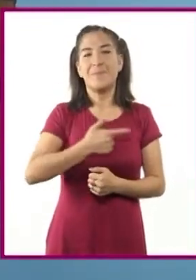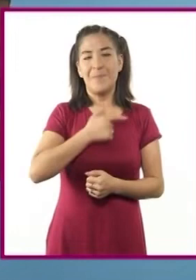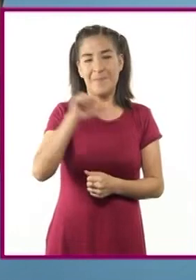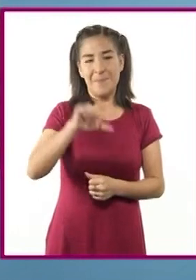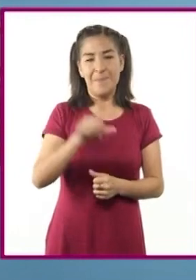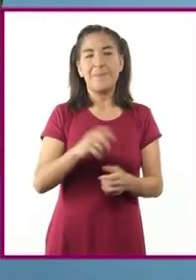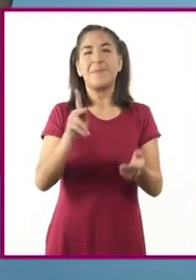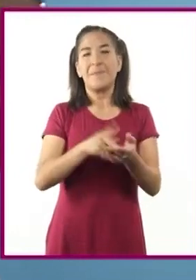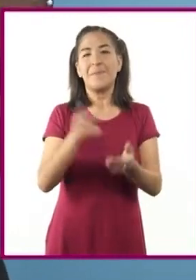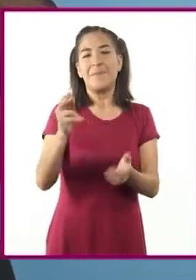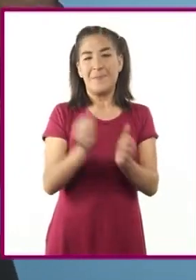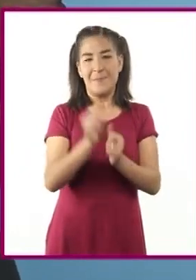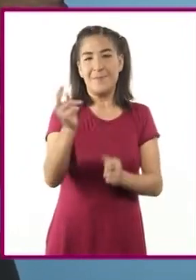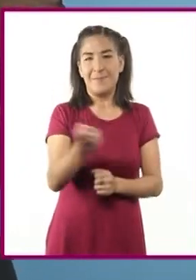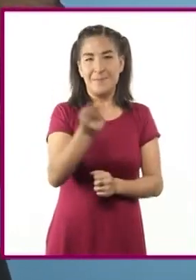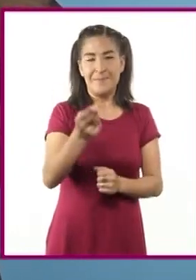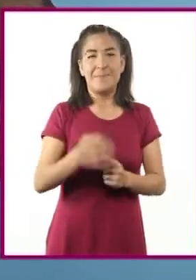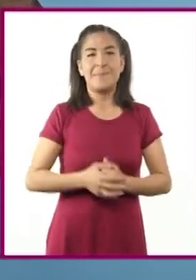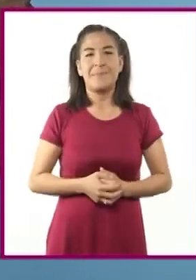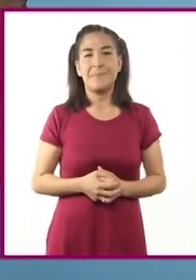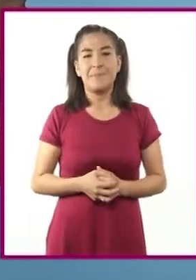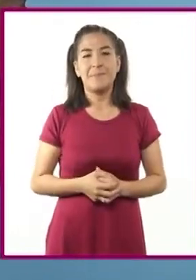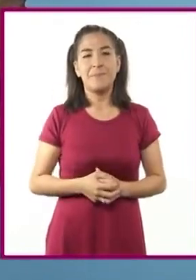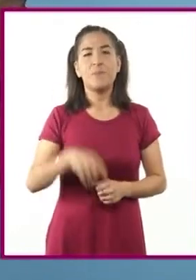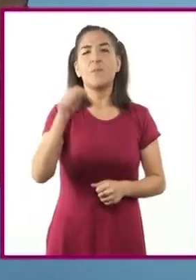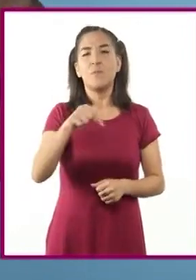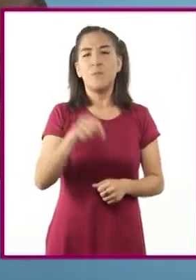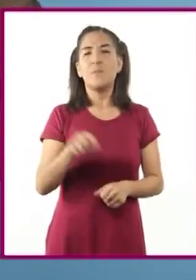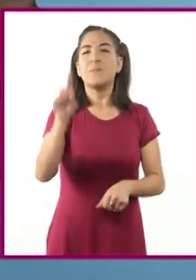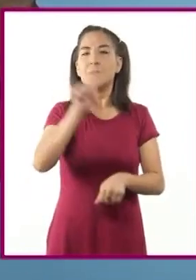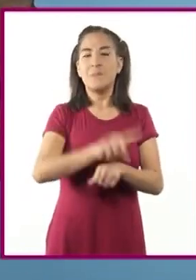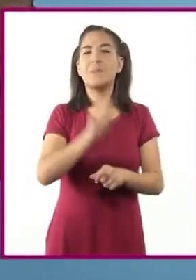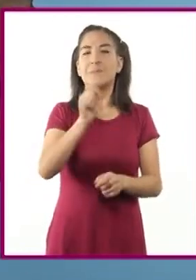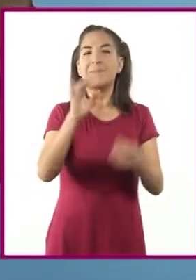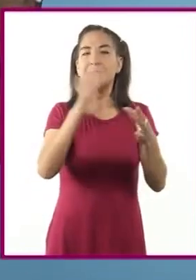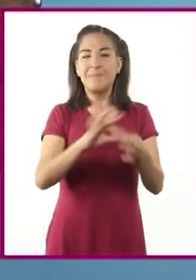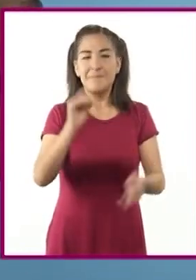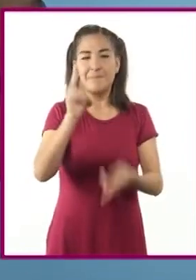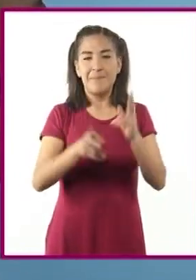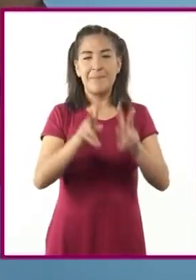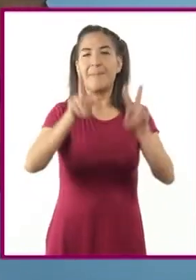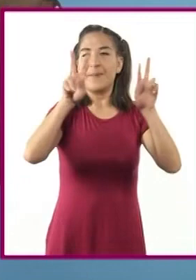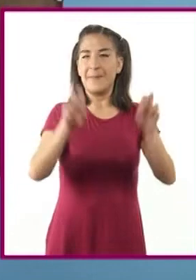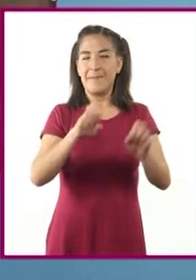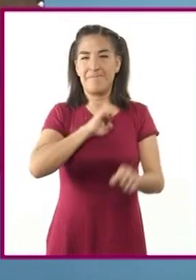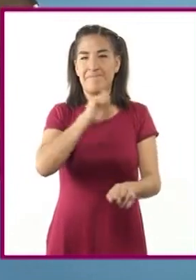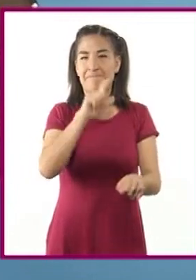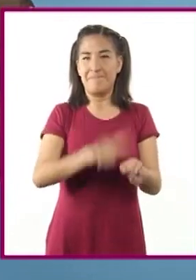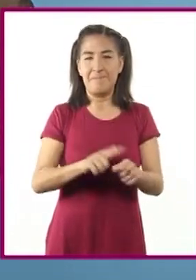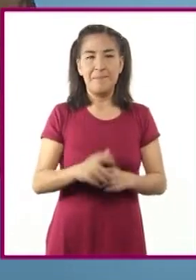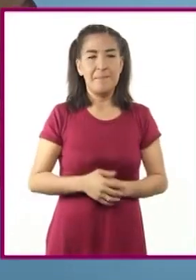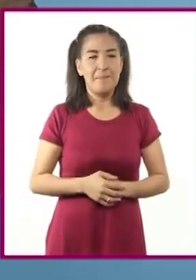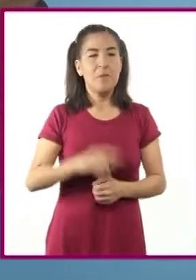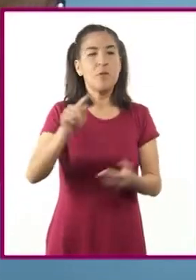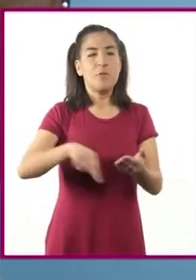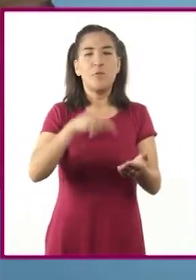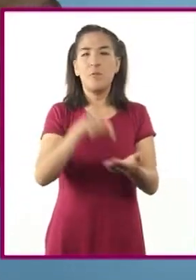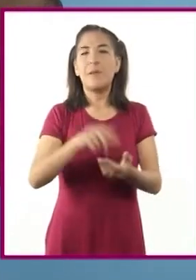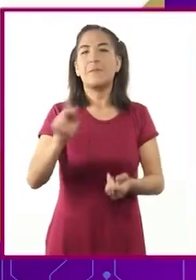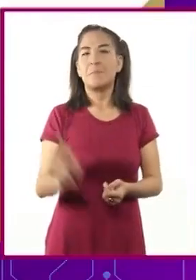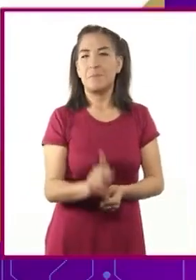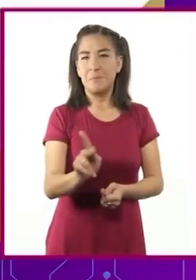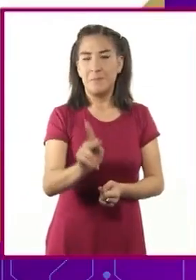gusto estar nuevamente con ustedes. El día de hoy hablaremos de un tema muy especial, los espacios